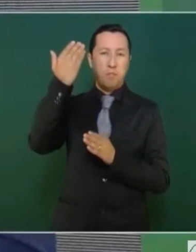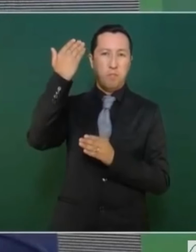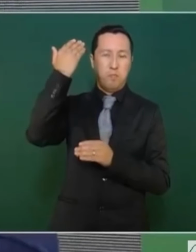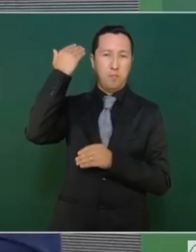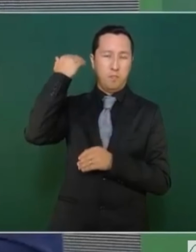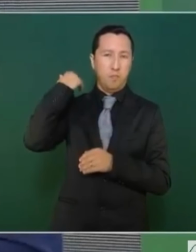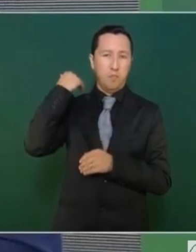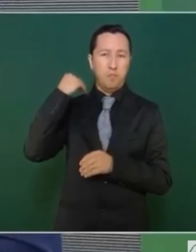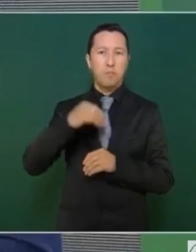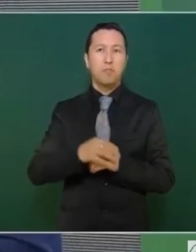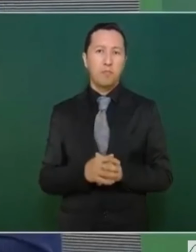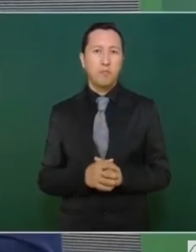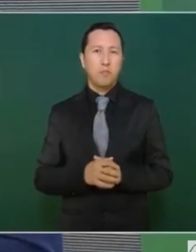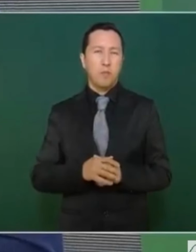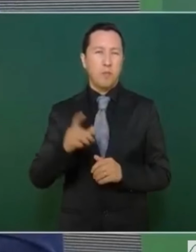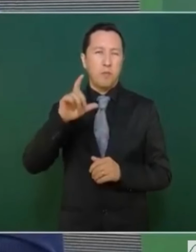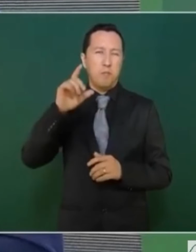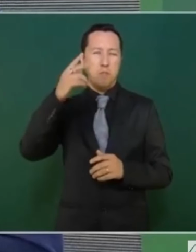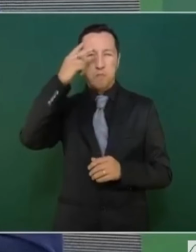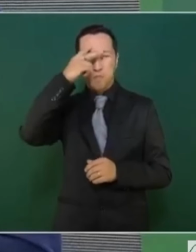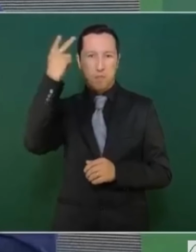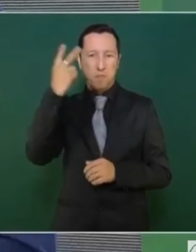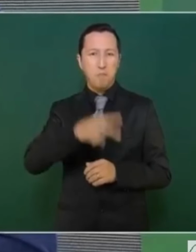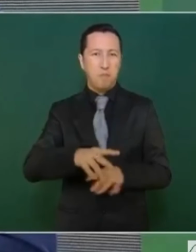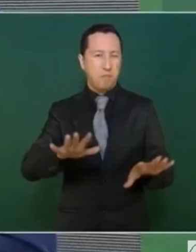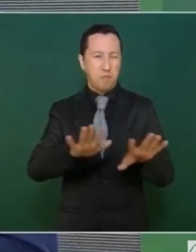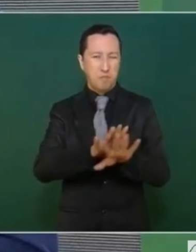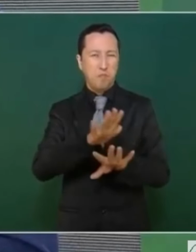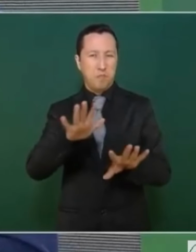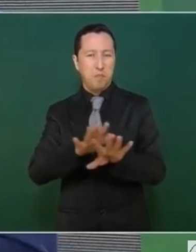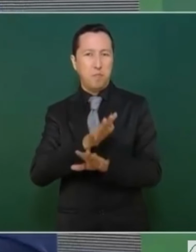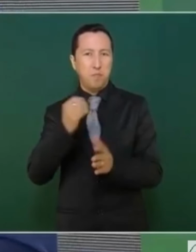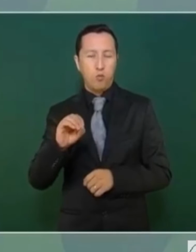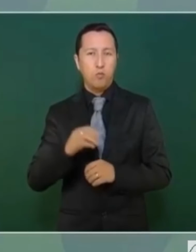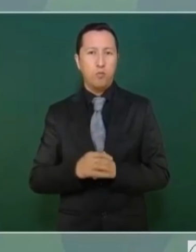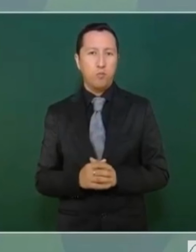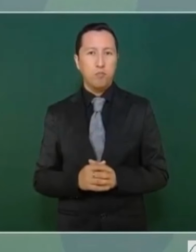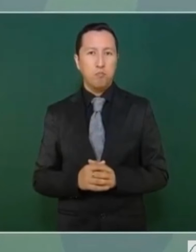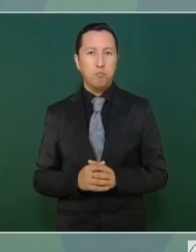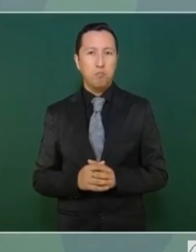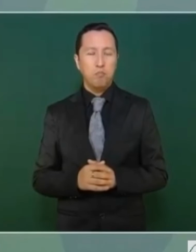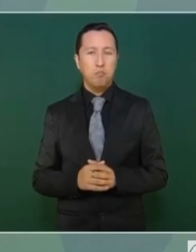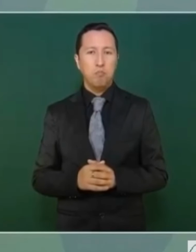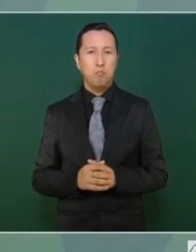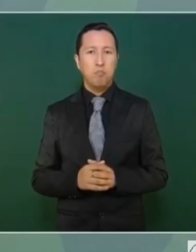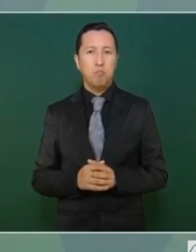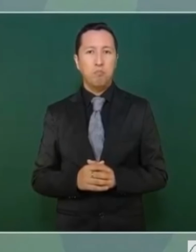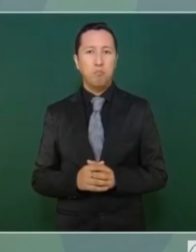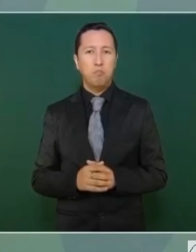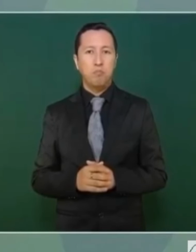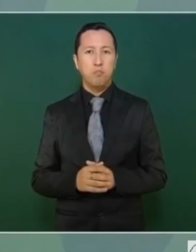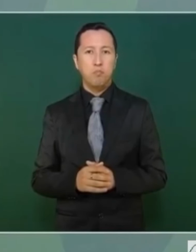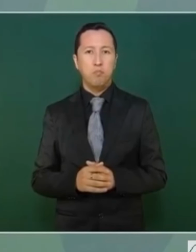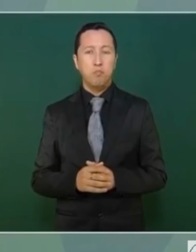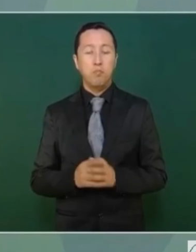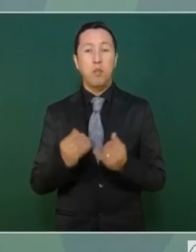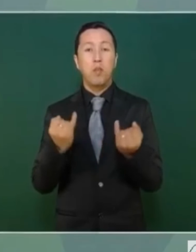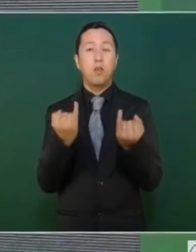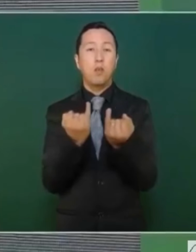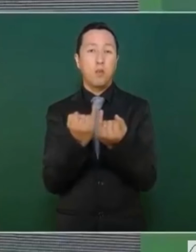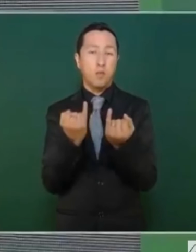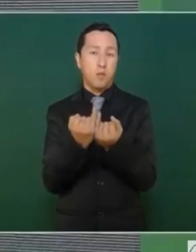República restaurada, hay que recordar a Zarco, hay que recordar a